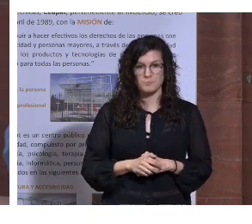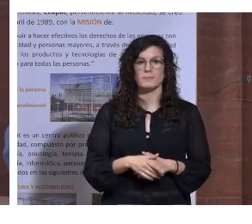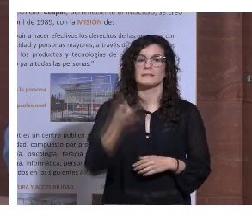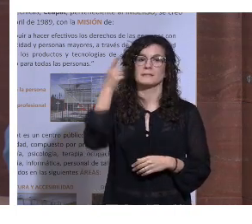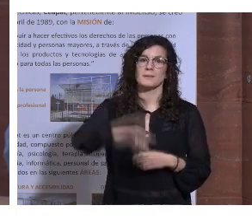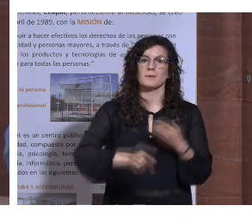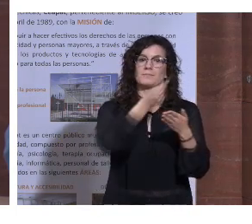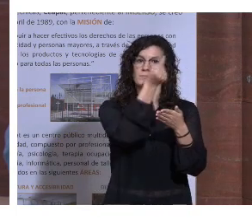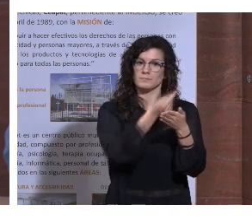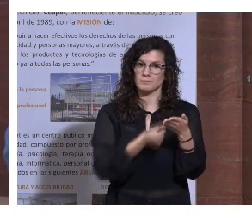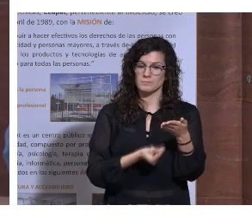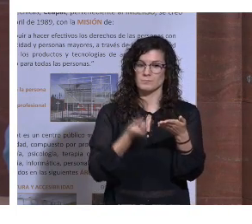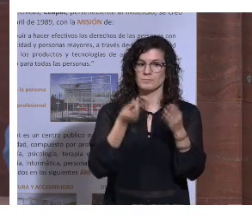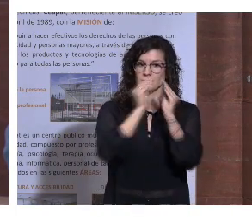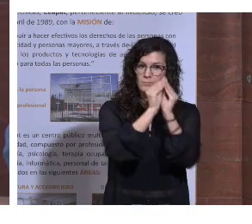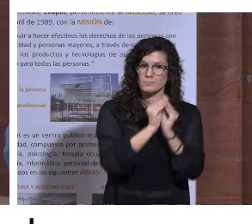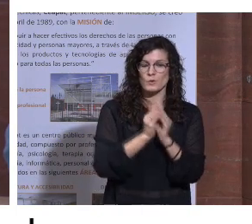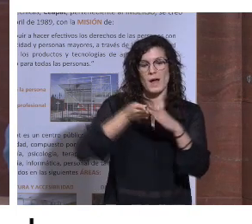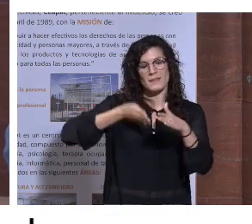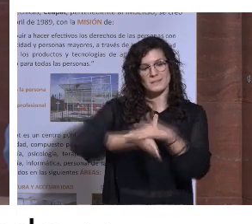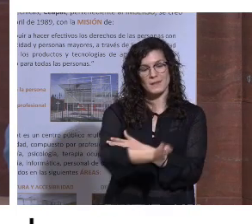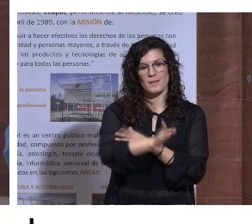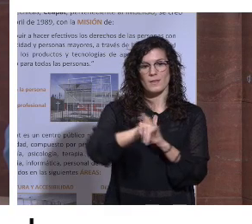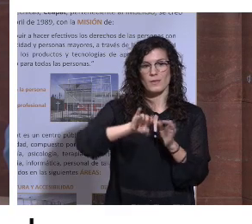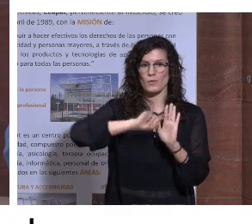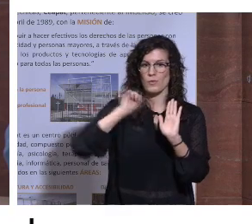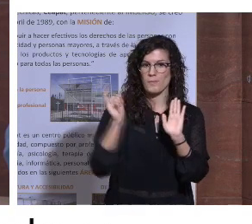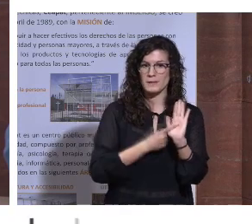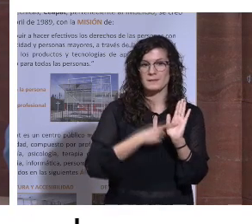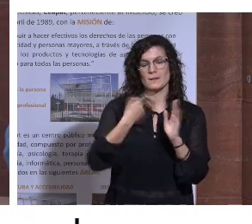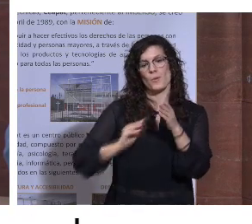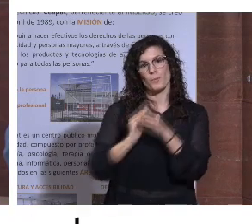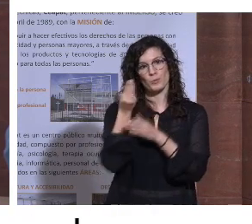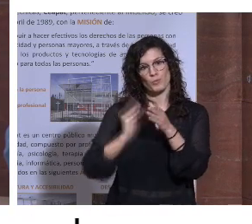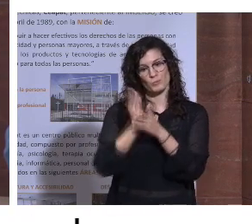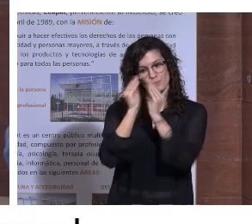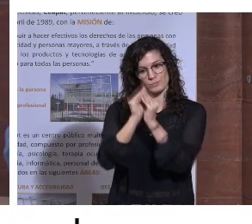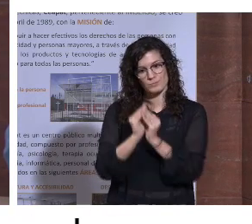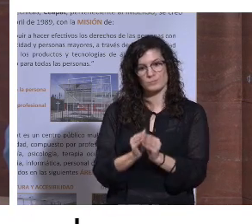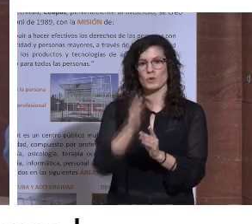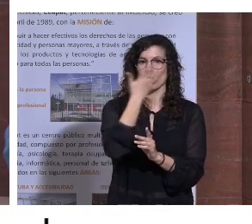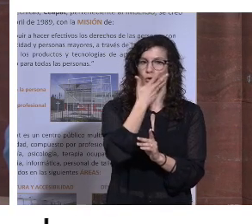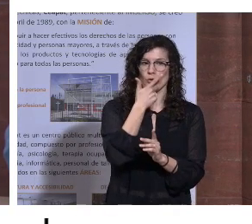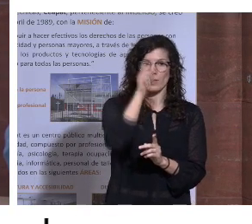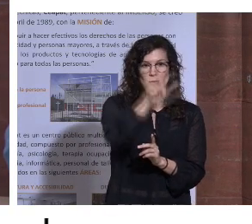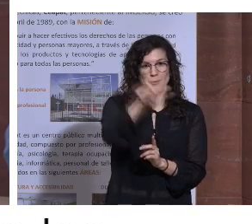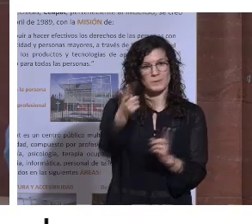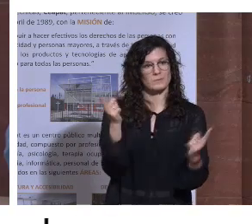Diseñando esa accesibilidad integral, diseñando productos, conociendo las dificultades de las personas,